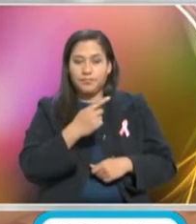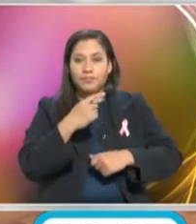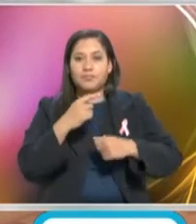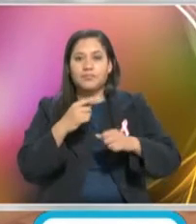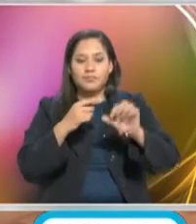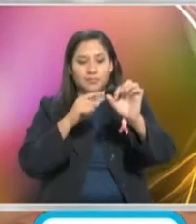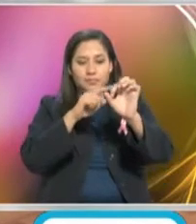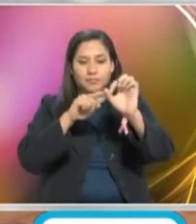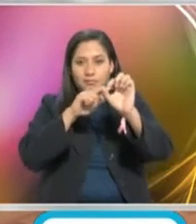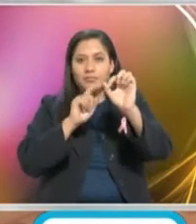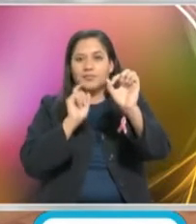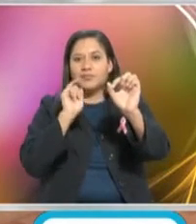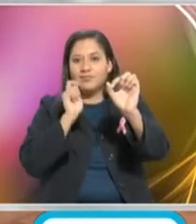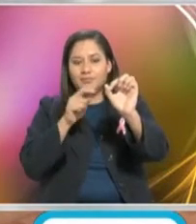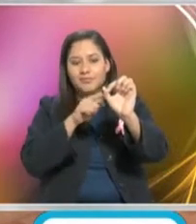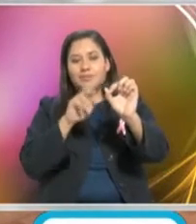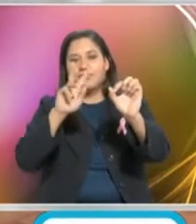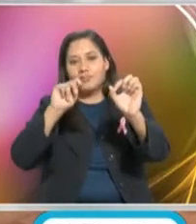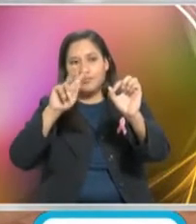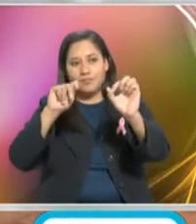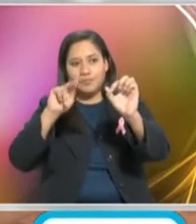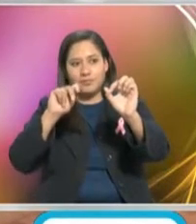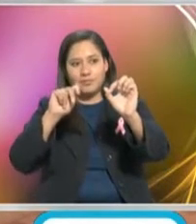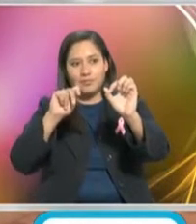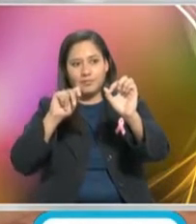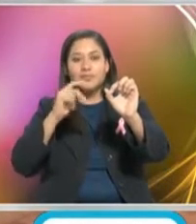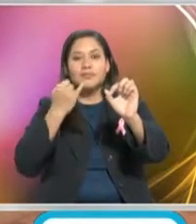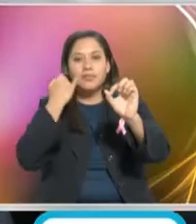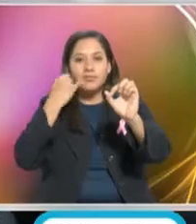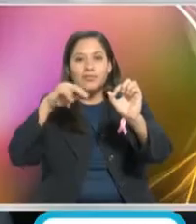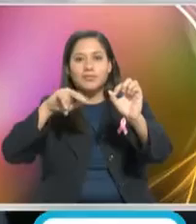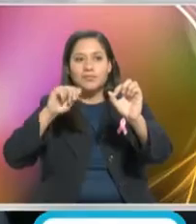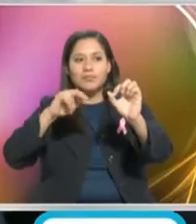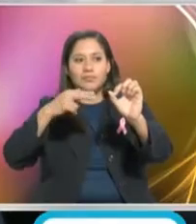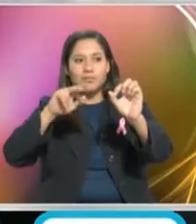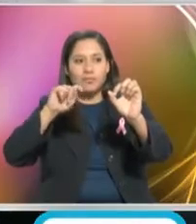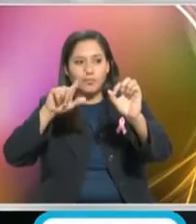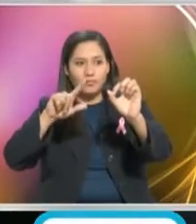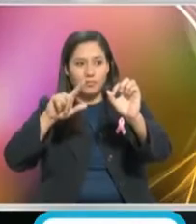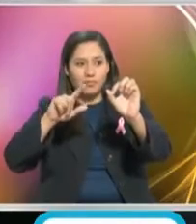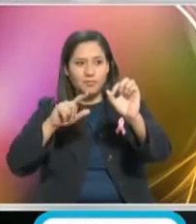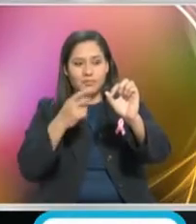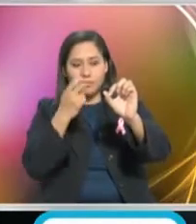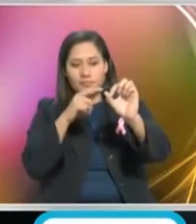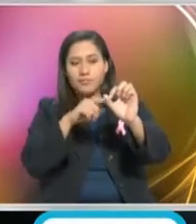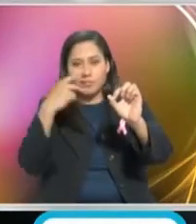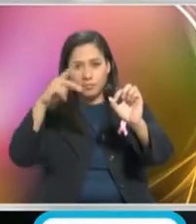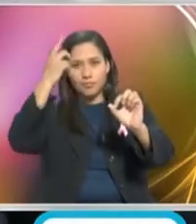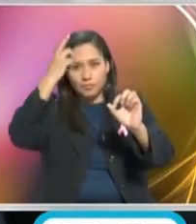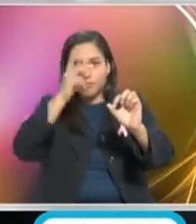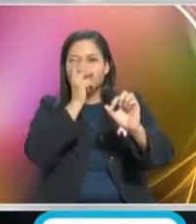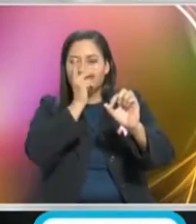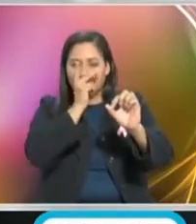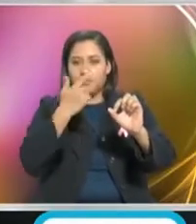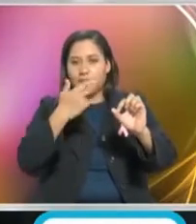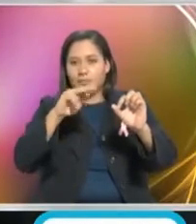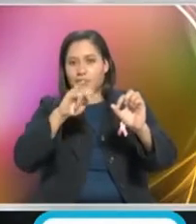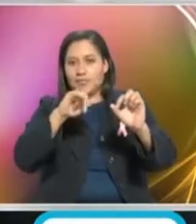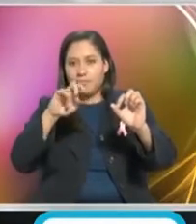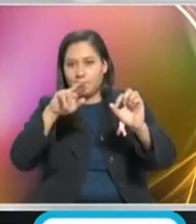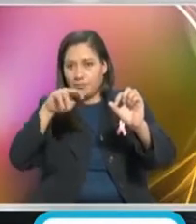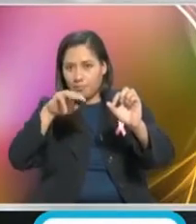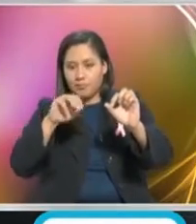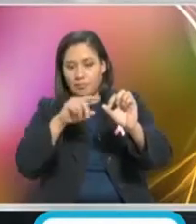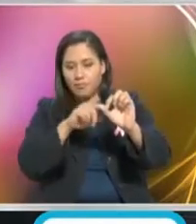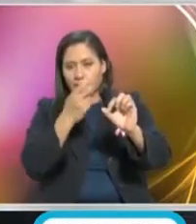que significa televisión en náhuatl. Mira. Wow. Y la eso verdad me perteneció a encanta. don Guillermo. Sí, es uno